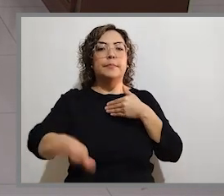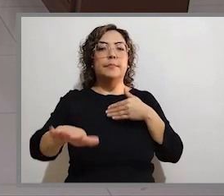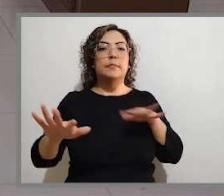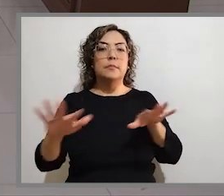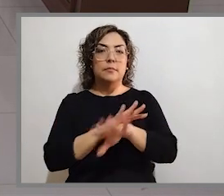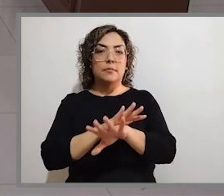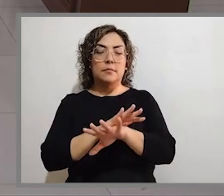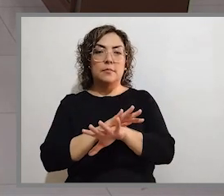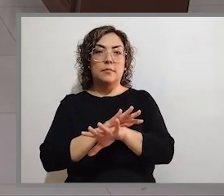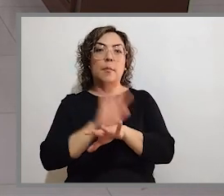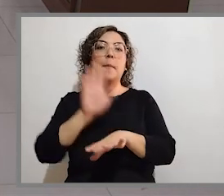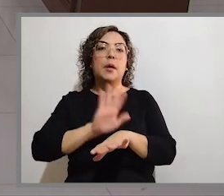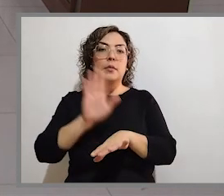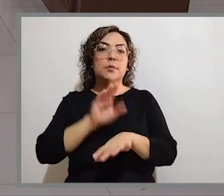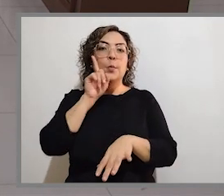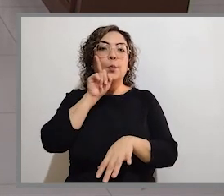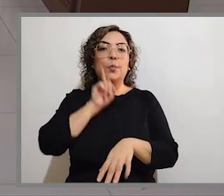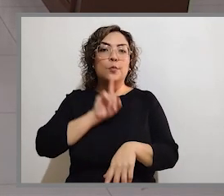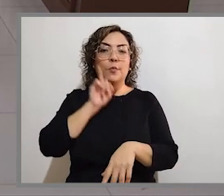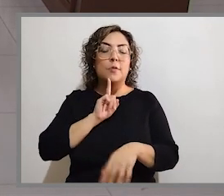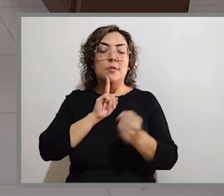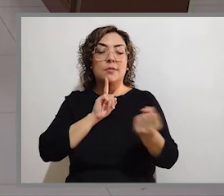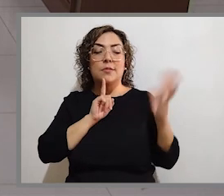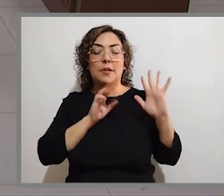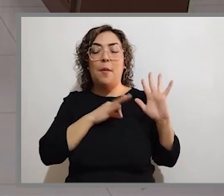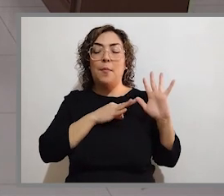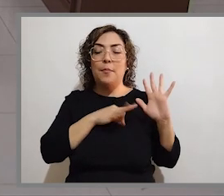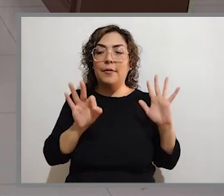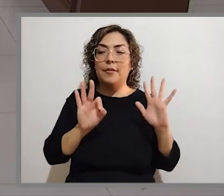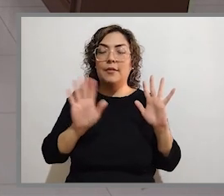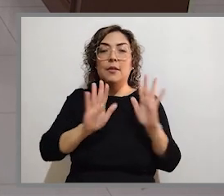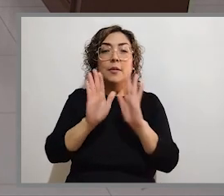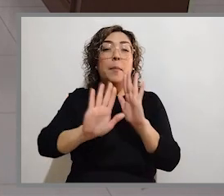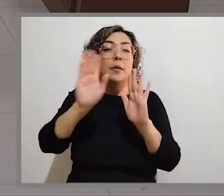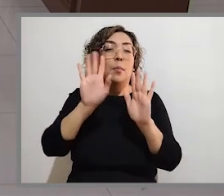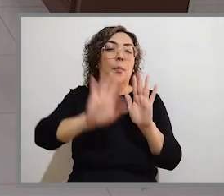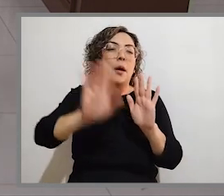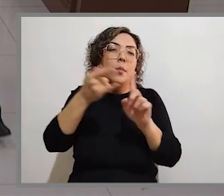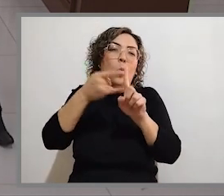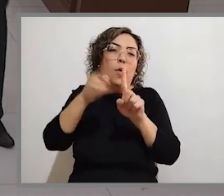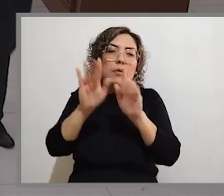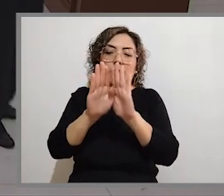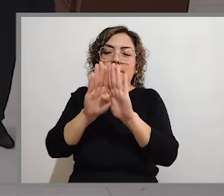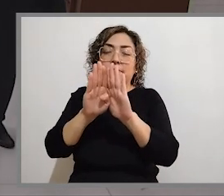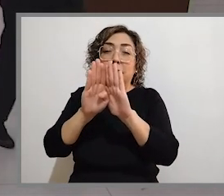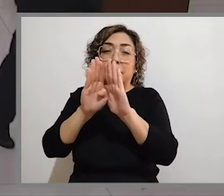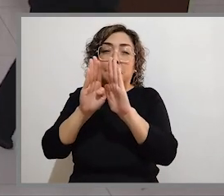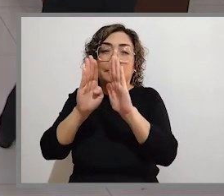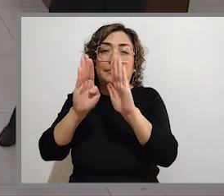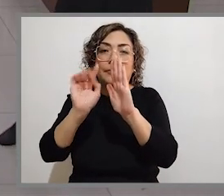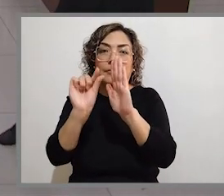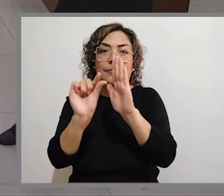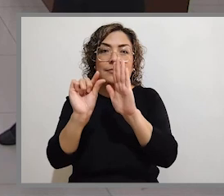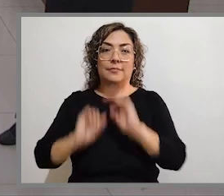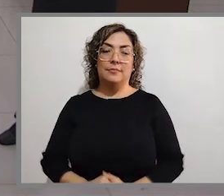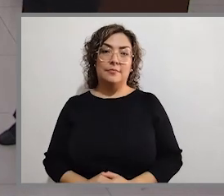una brecha en el momento de llegar al poder. Pero aun cuando se logró ese derecho al